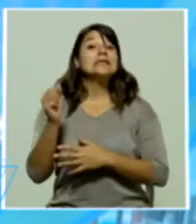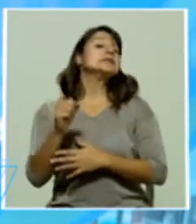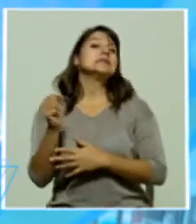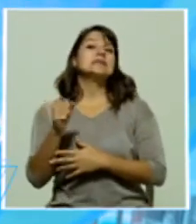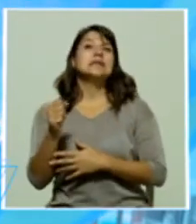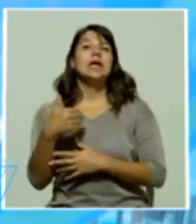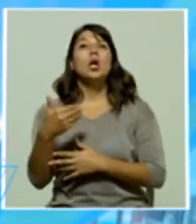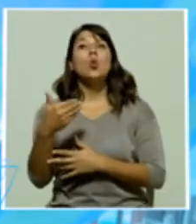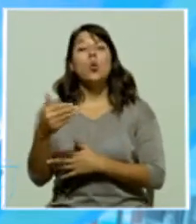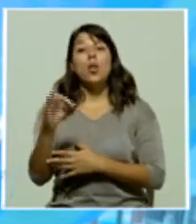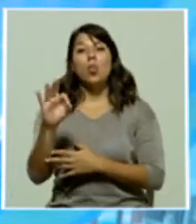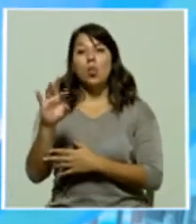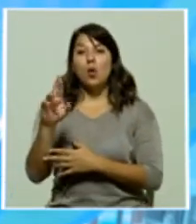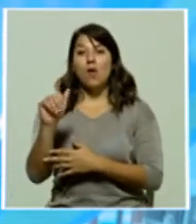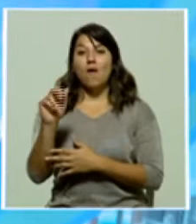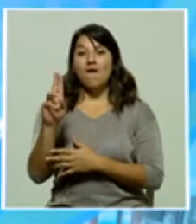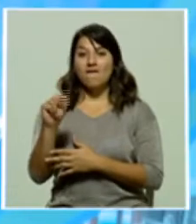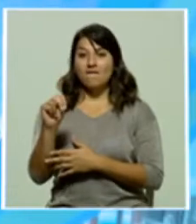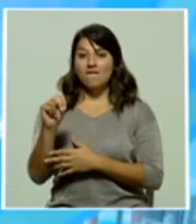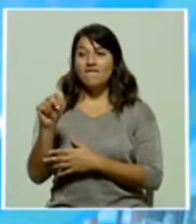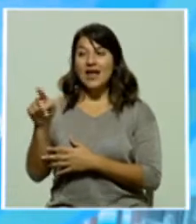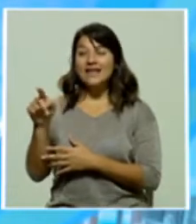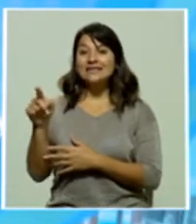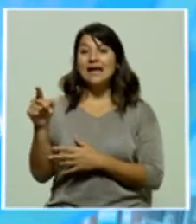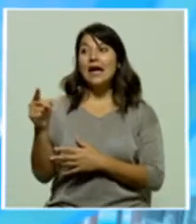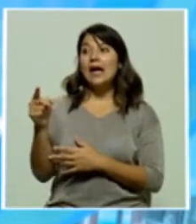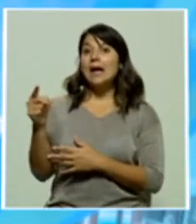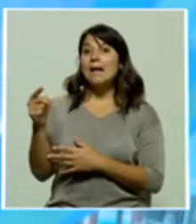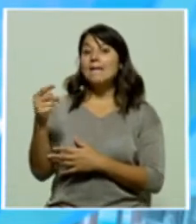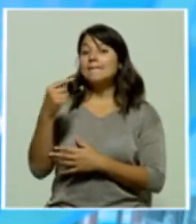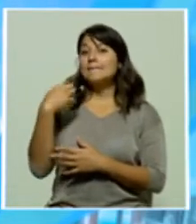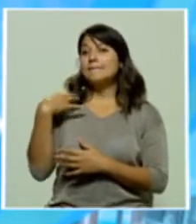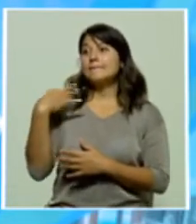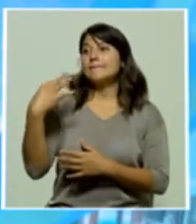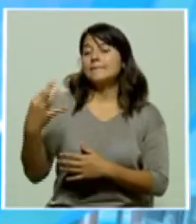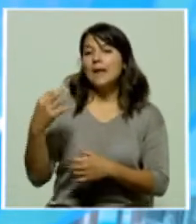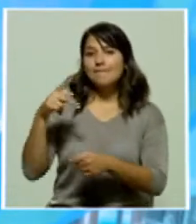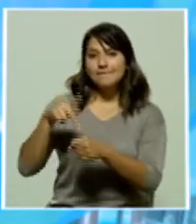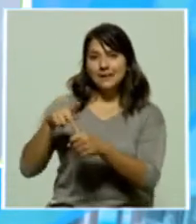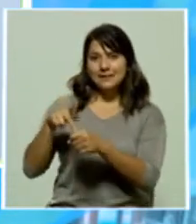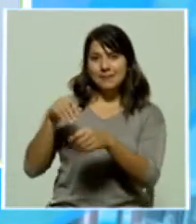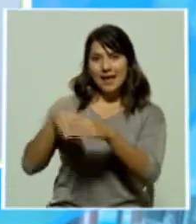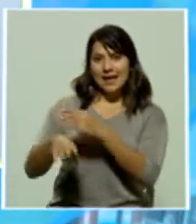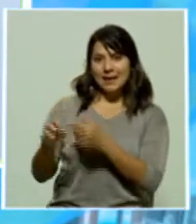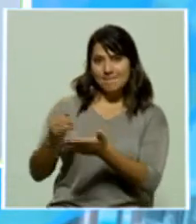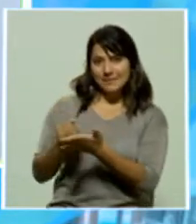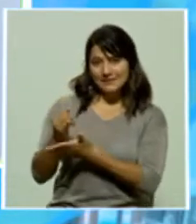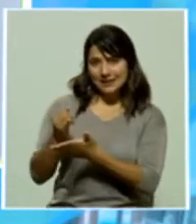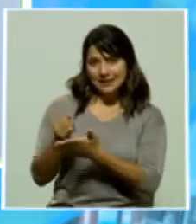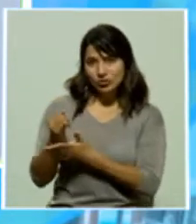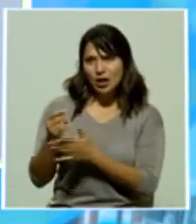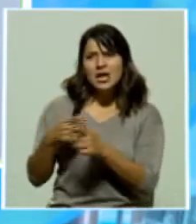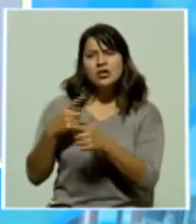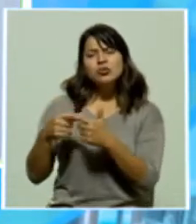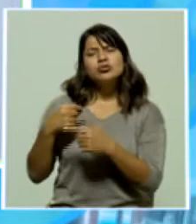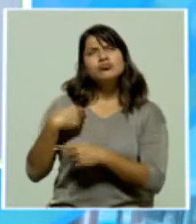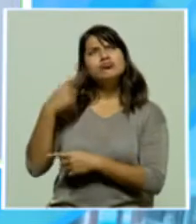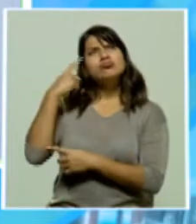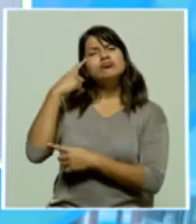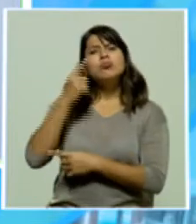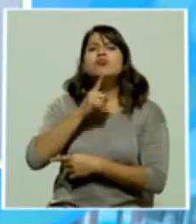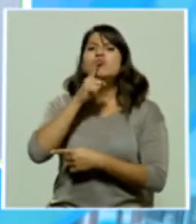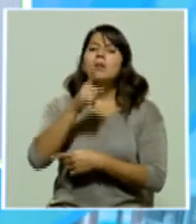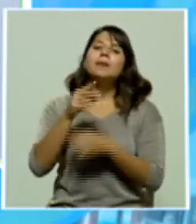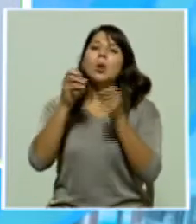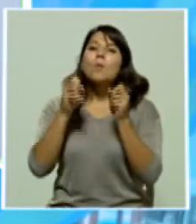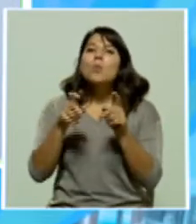cuando Fran, porque fue ella la que me planteó la participación en el documental, realmente me pareció una oportunidad